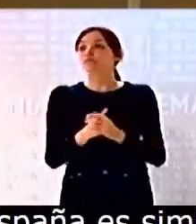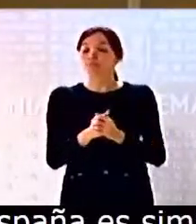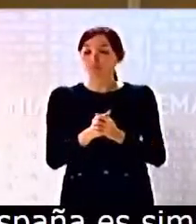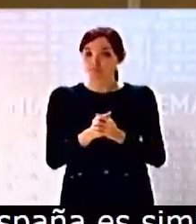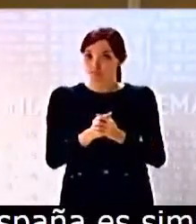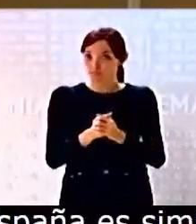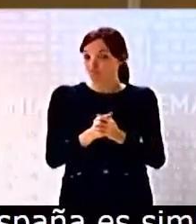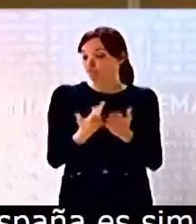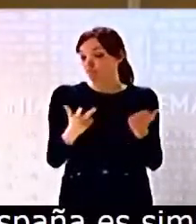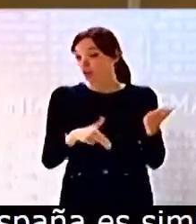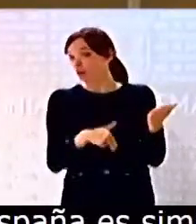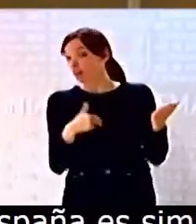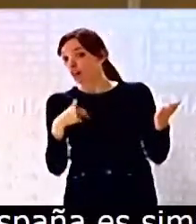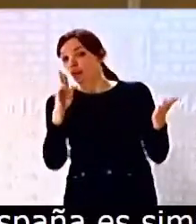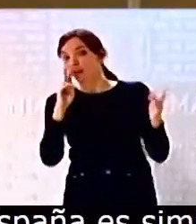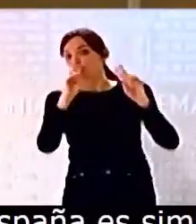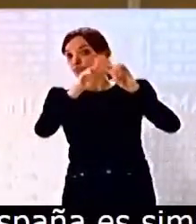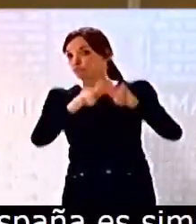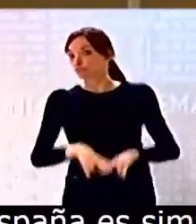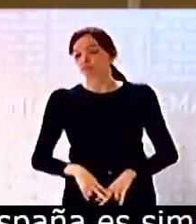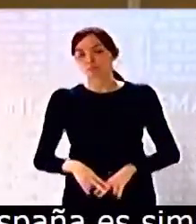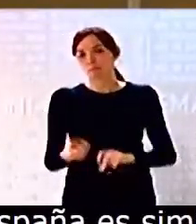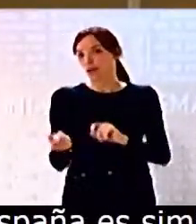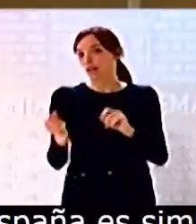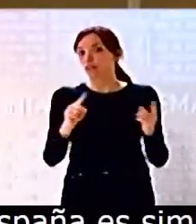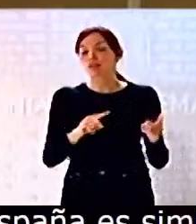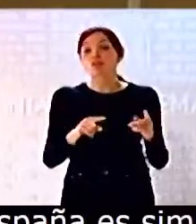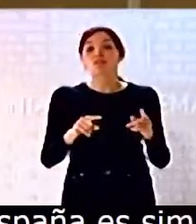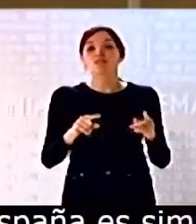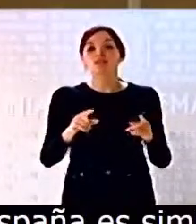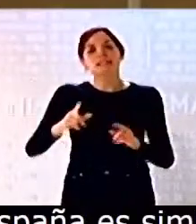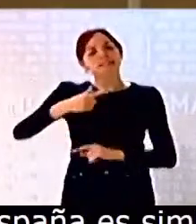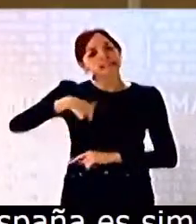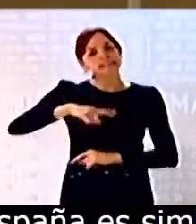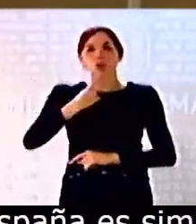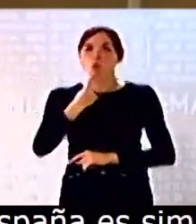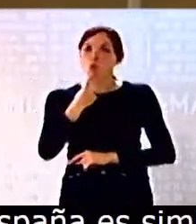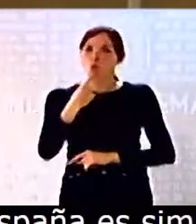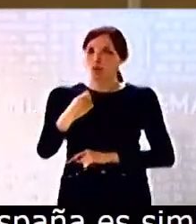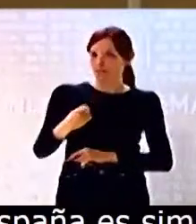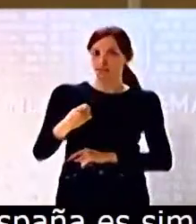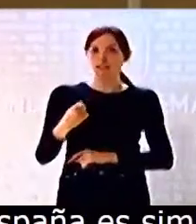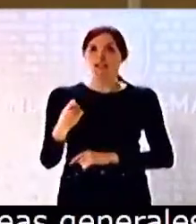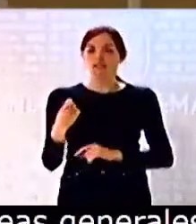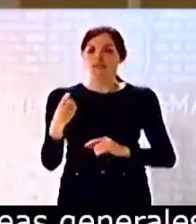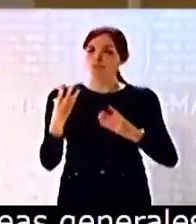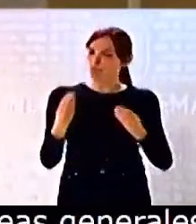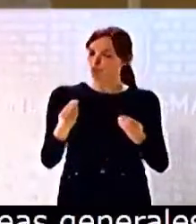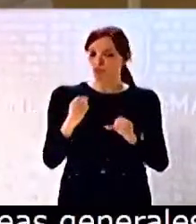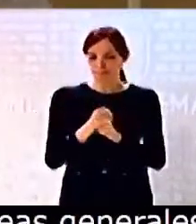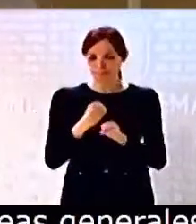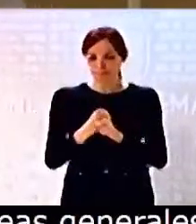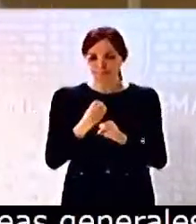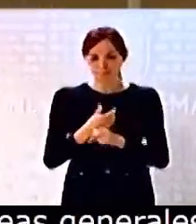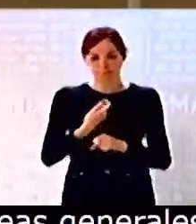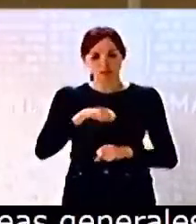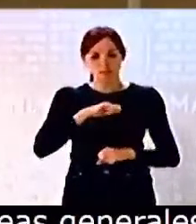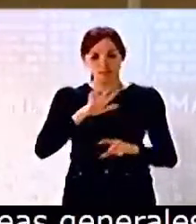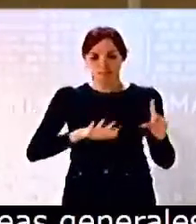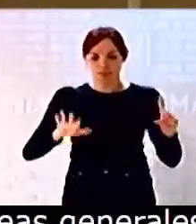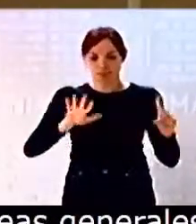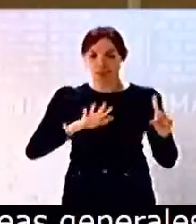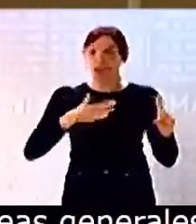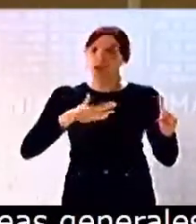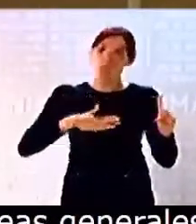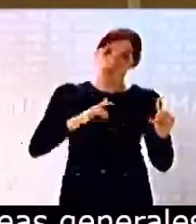en líneas generales. En este caso nos está costando mucho trabajo en España. Afortunadamente